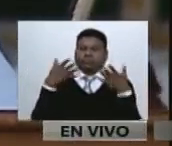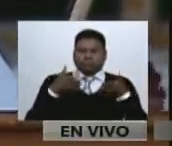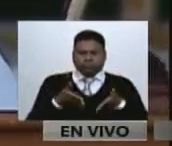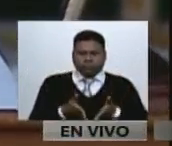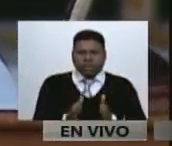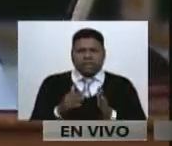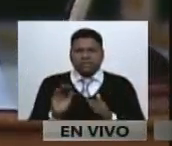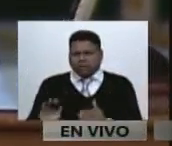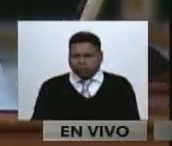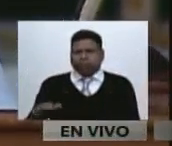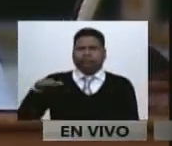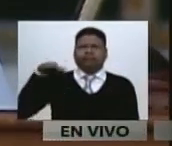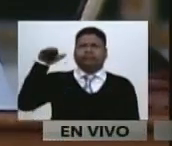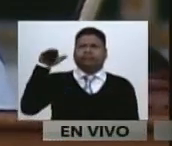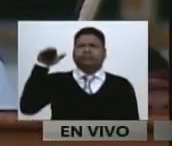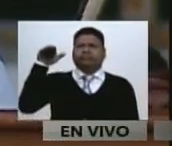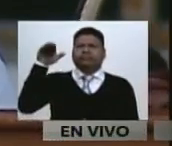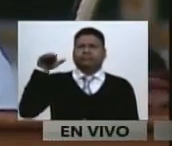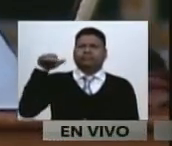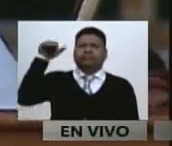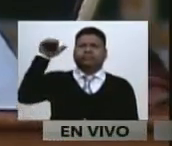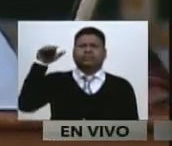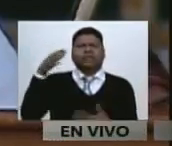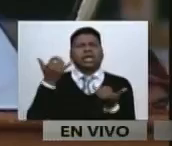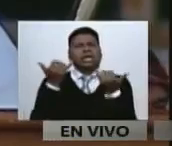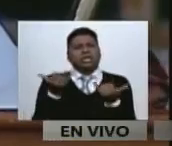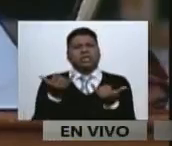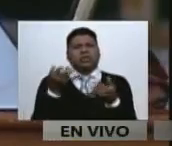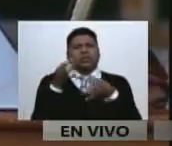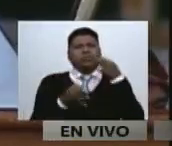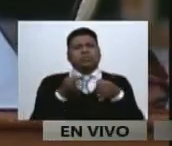vieron crecer. Y justamente